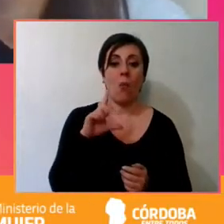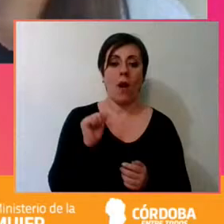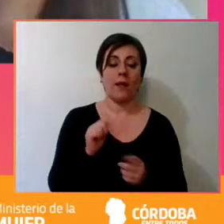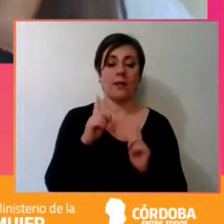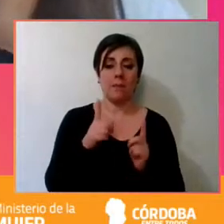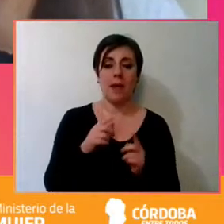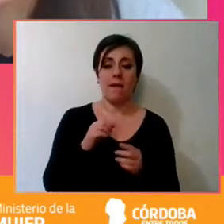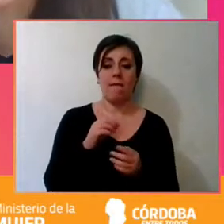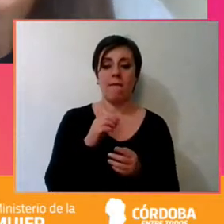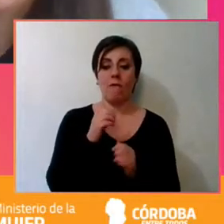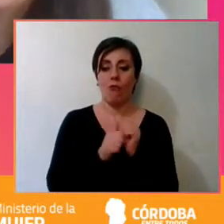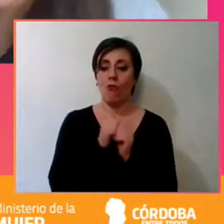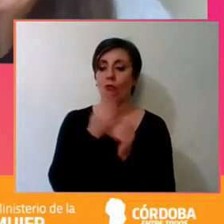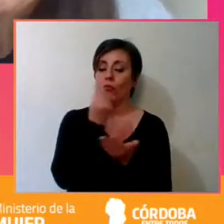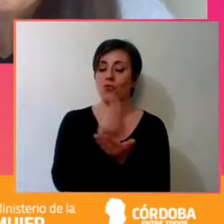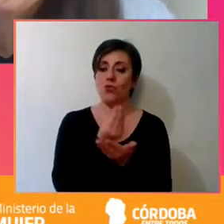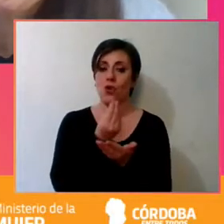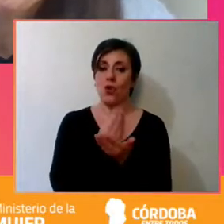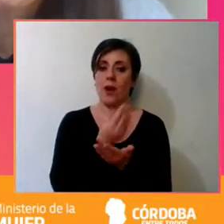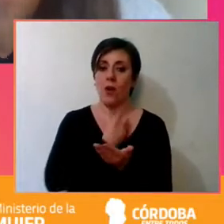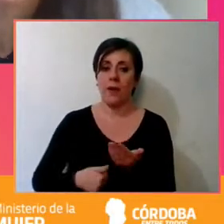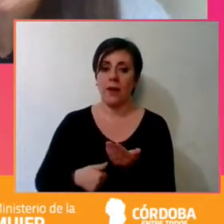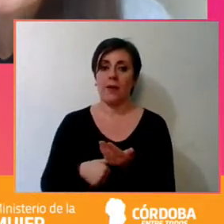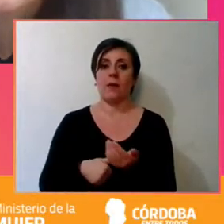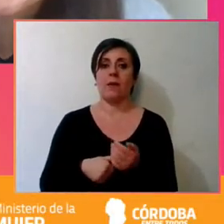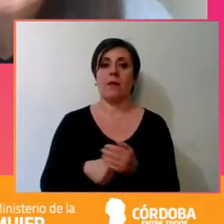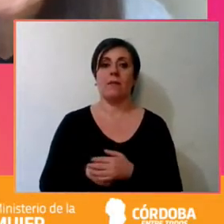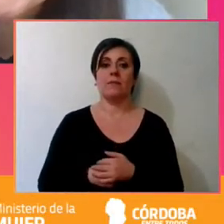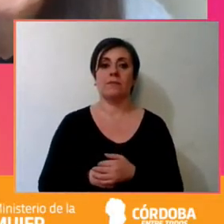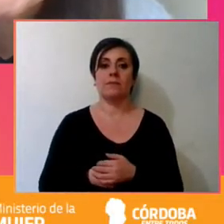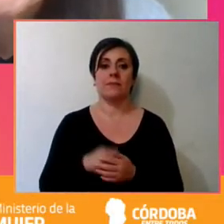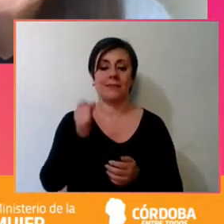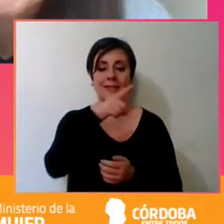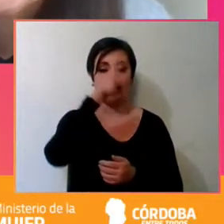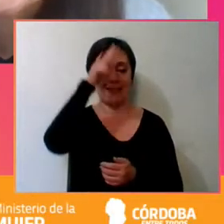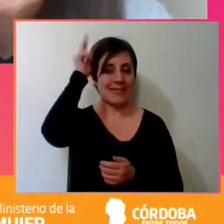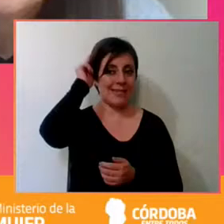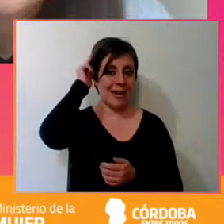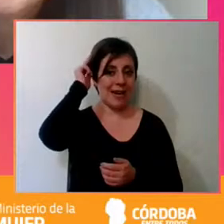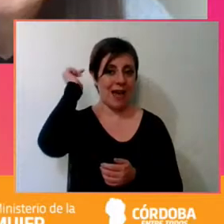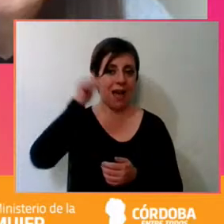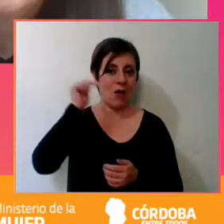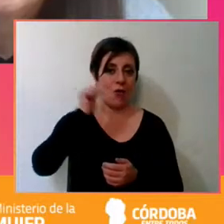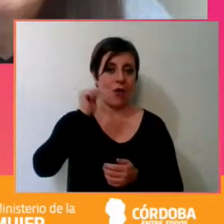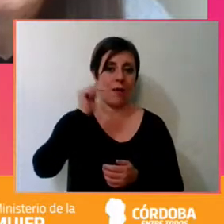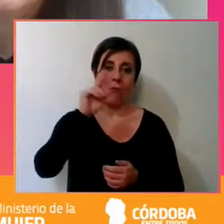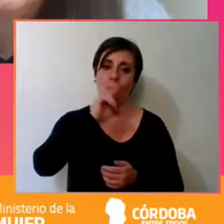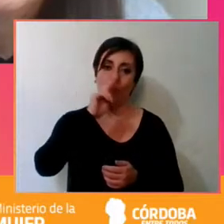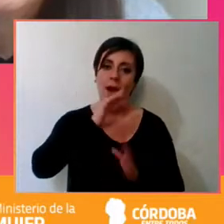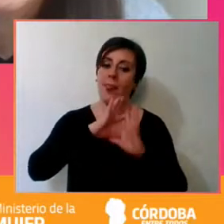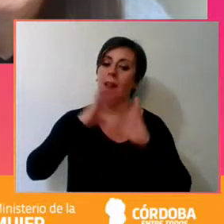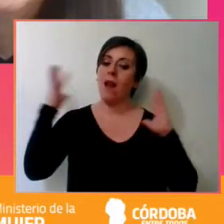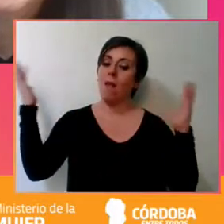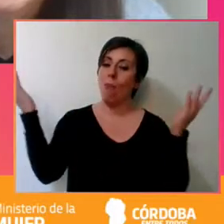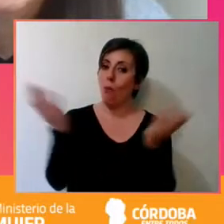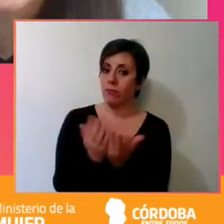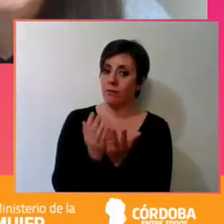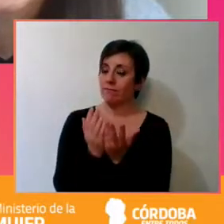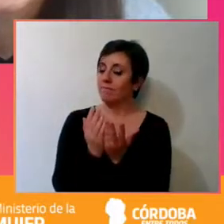funcionaria del gobierno de Michelle Bachelet, ella es chilena, ahora es una mujer del mundo, porque bueno,